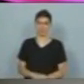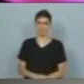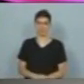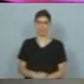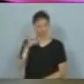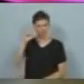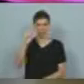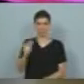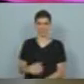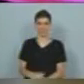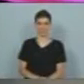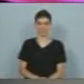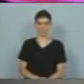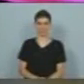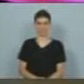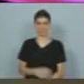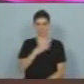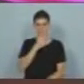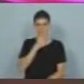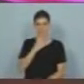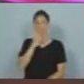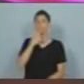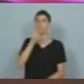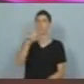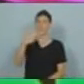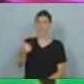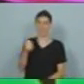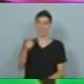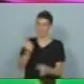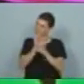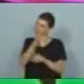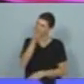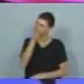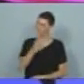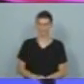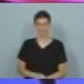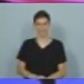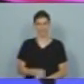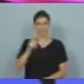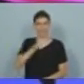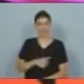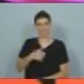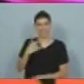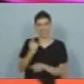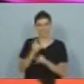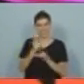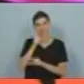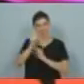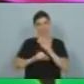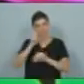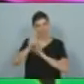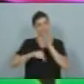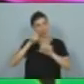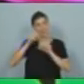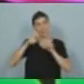diciendo, retardado mental? La gente está descansando, parado. Idiota. La chuchana. ¡Sos terrible, eh! Pero como esta enfermiza terapia de a dos subida a la red